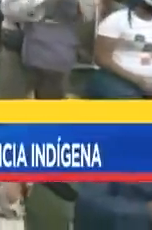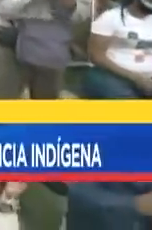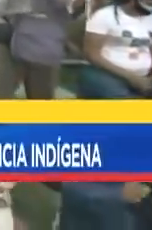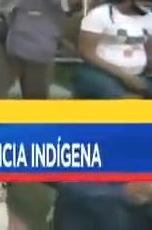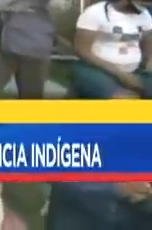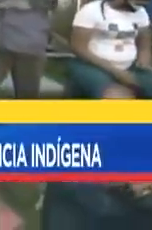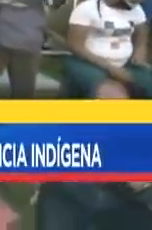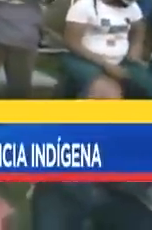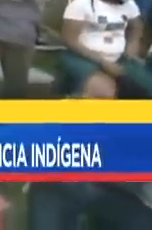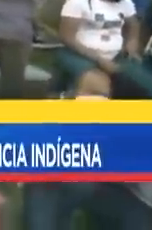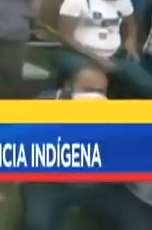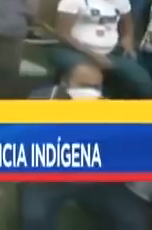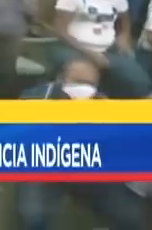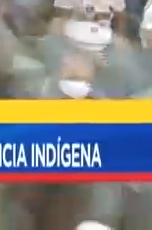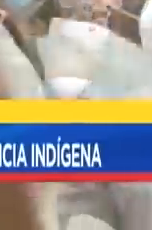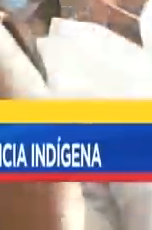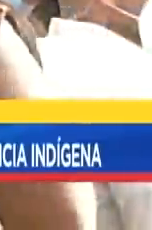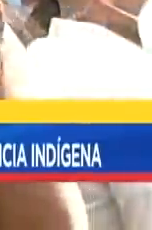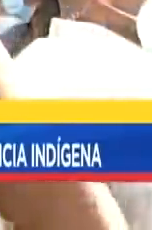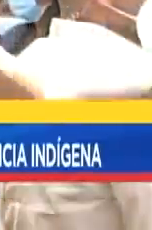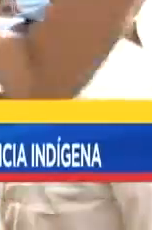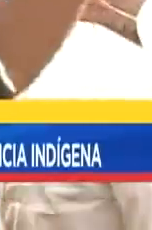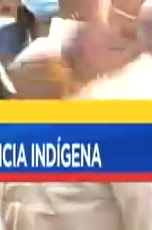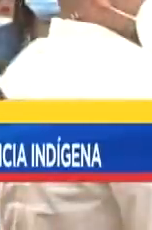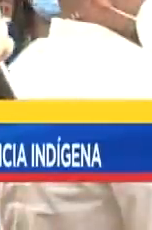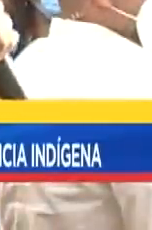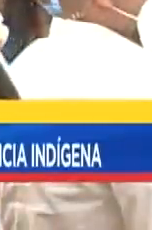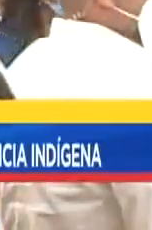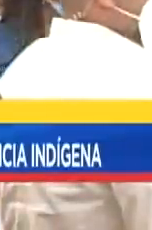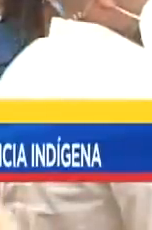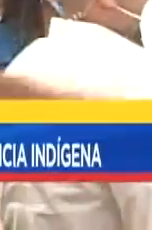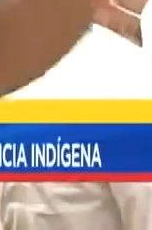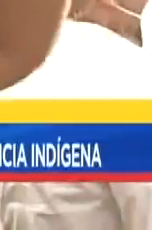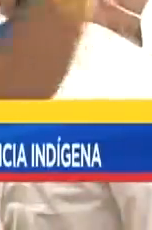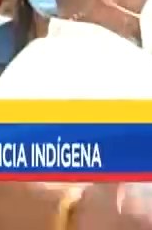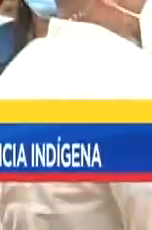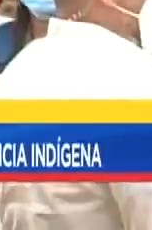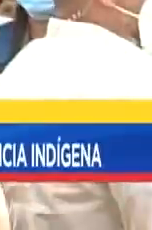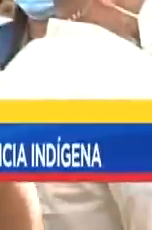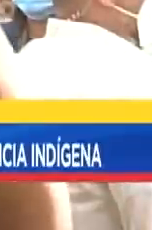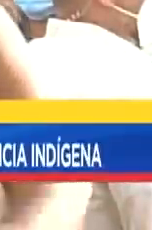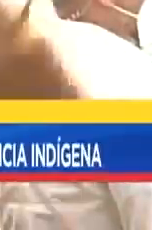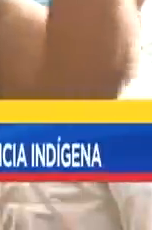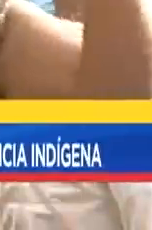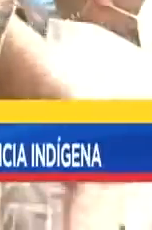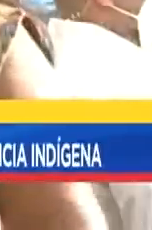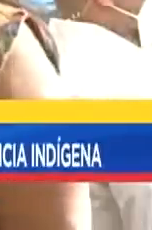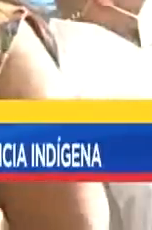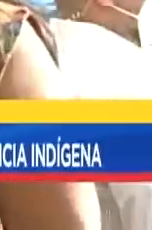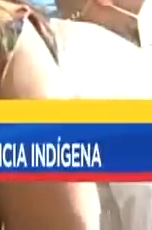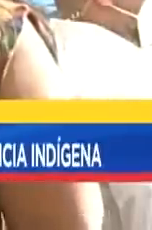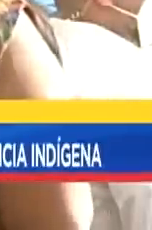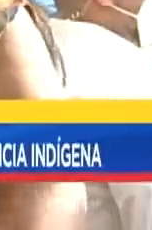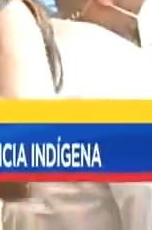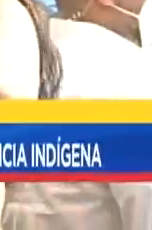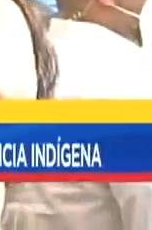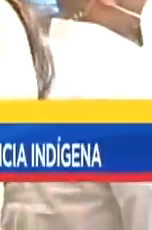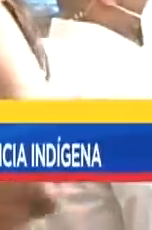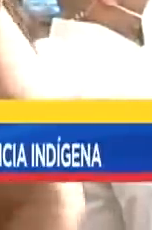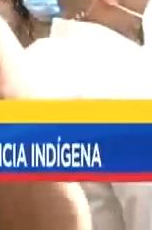nuestros pueblos originarios, manteniendo nuestra cultura, manteniendo nuestra